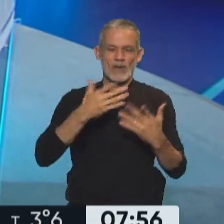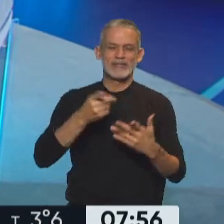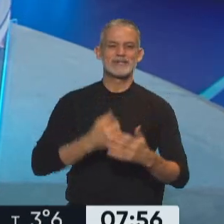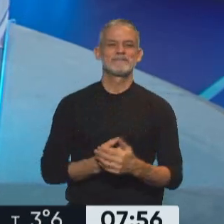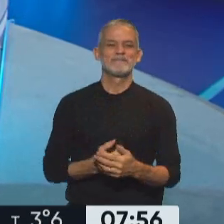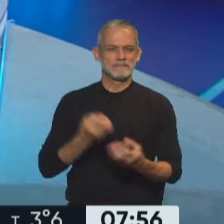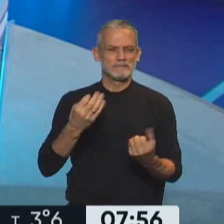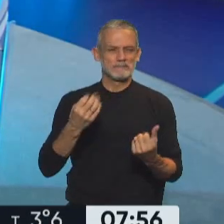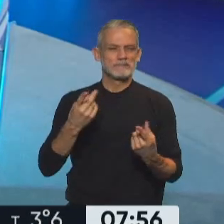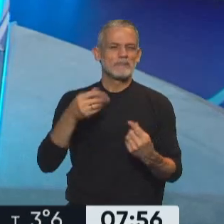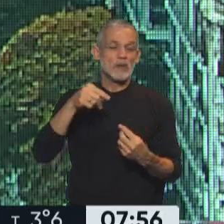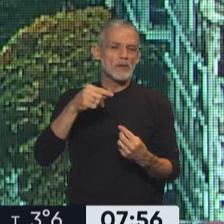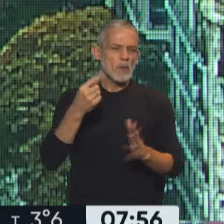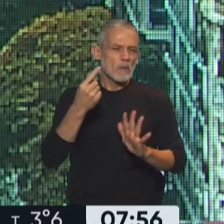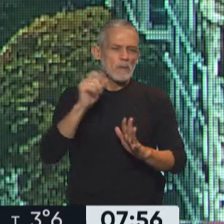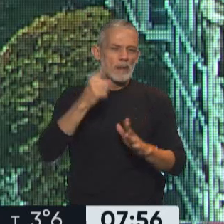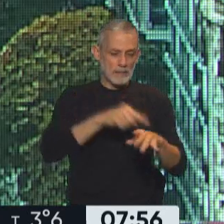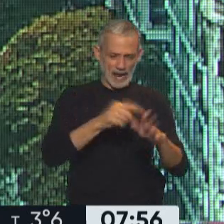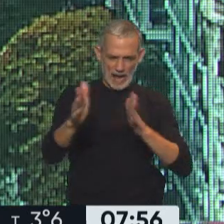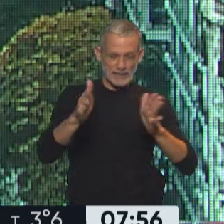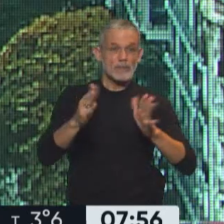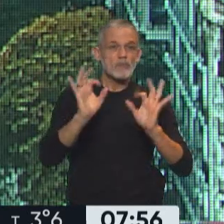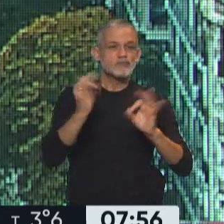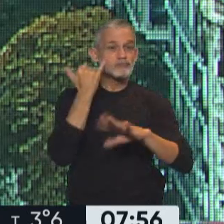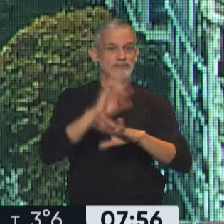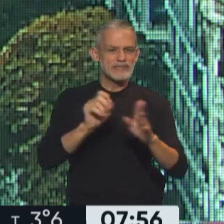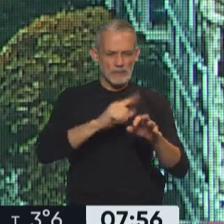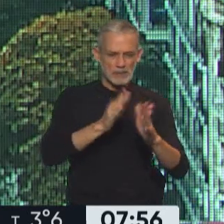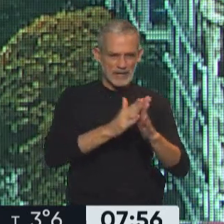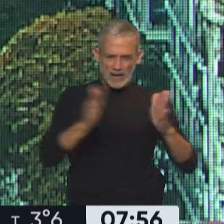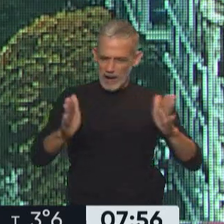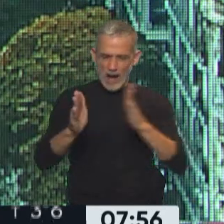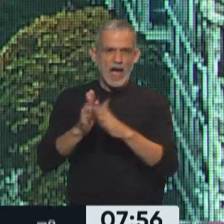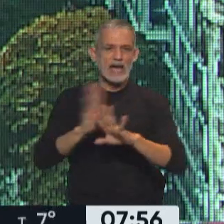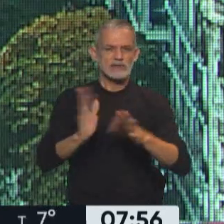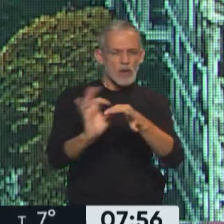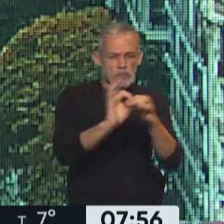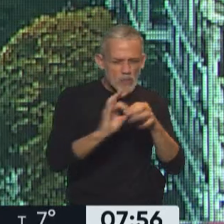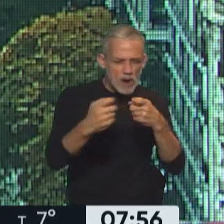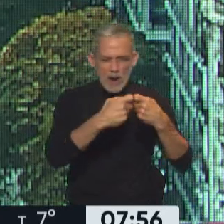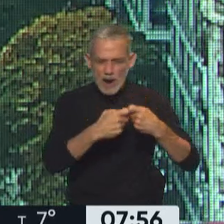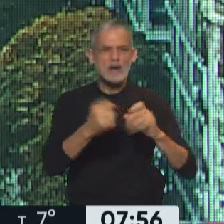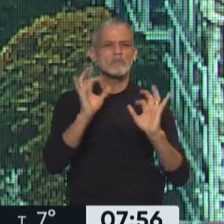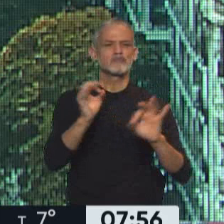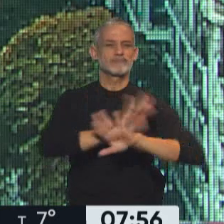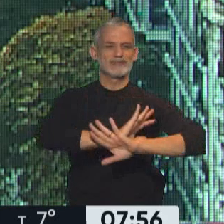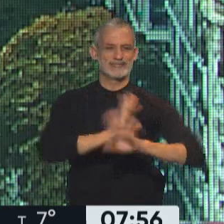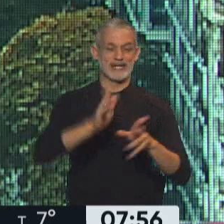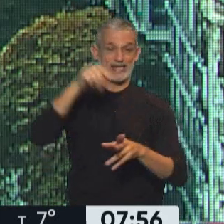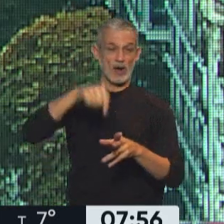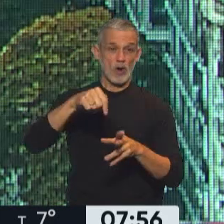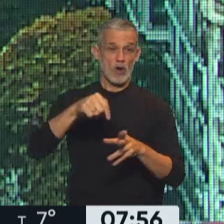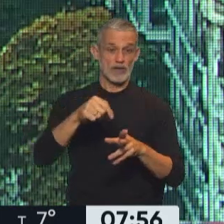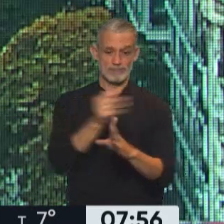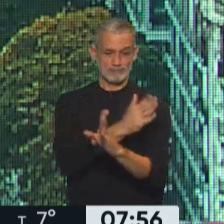estás muy bien bueno una primera etapa se terminó esta primera etapa en donde bueno las alianzas electorales ya están definidas hoy a la